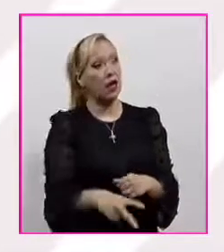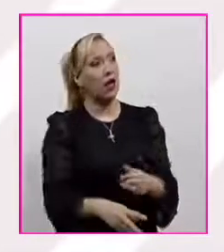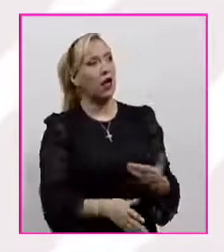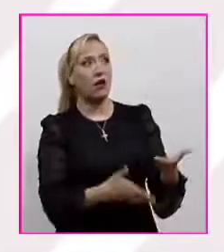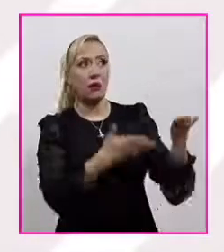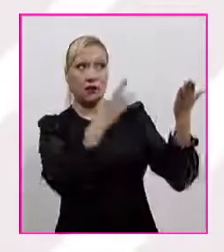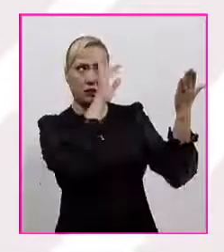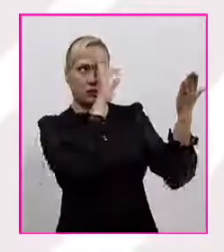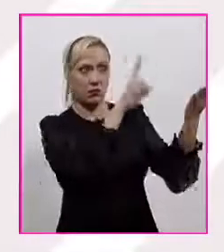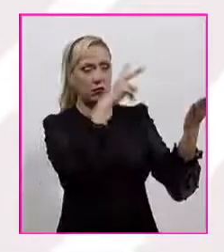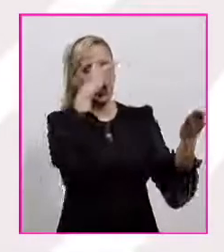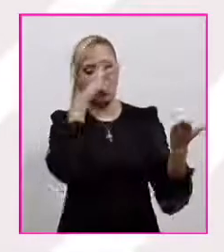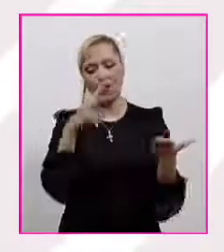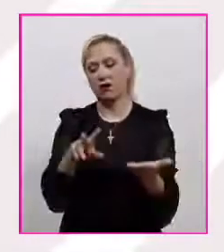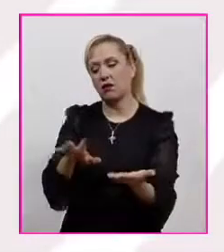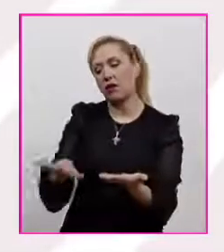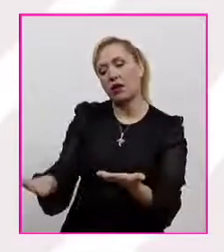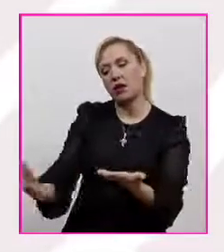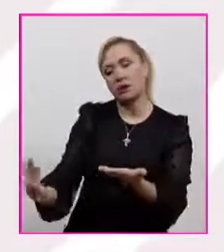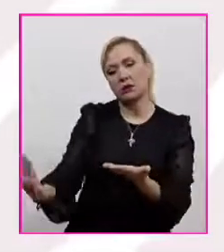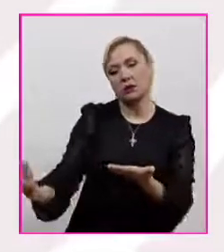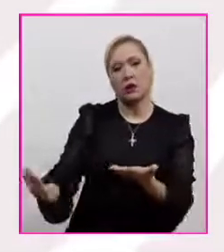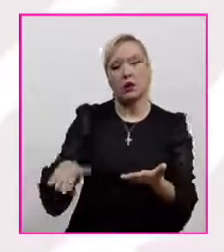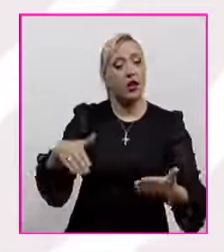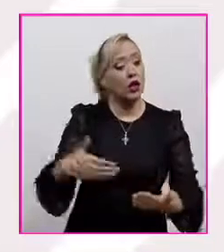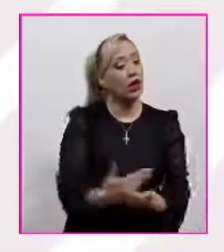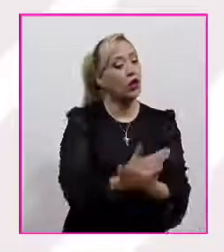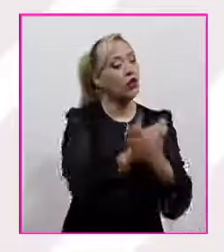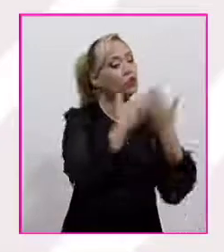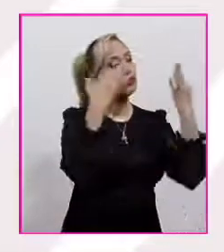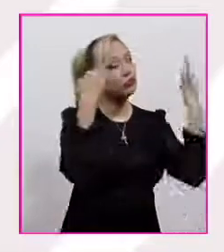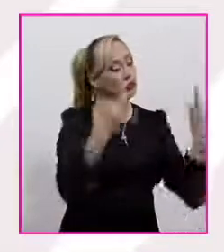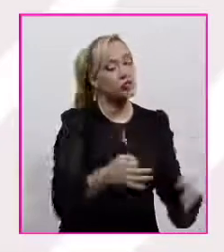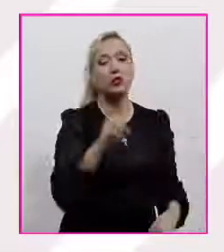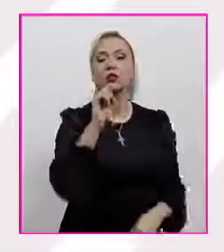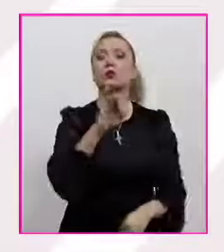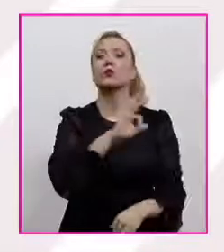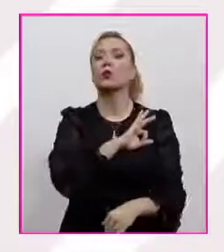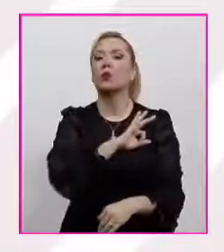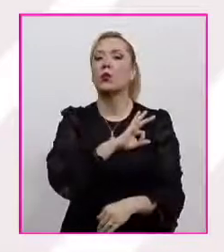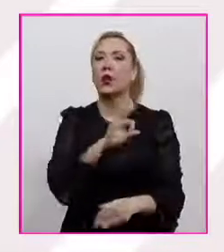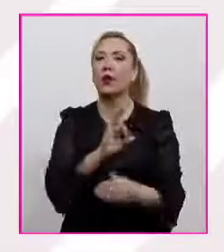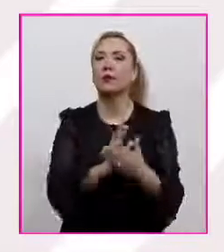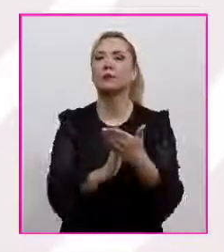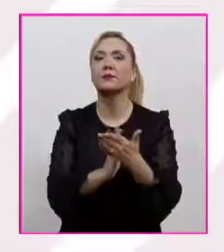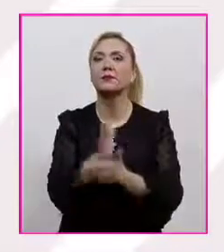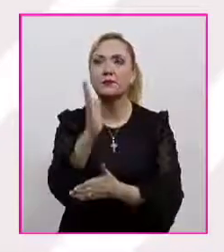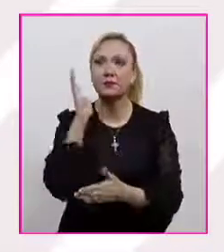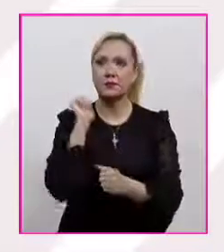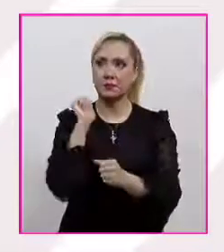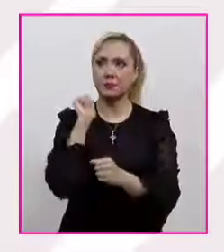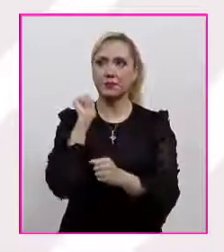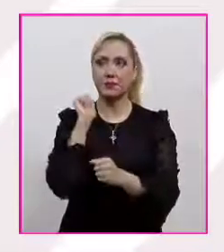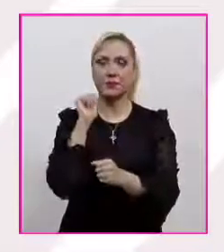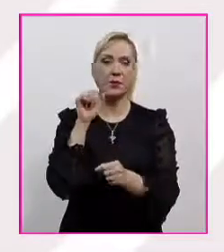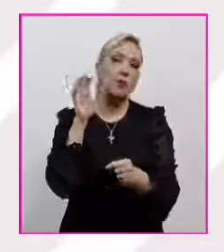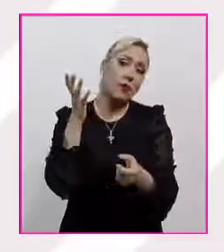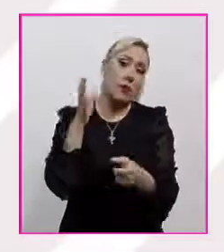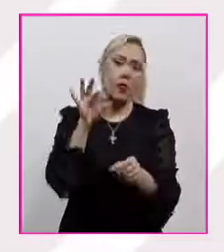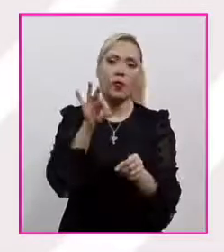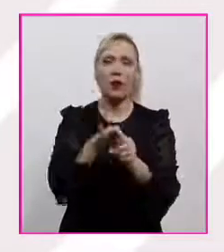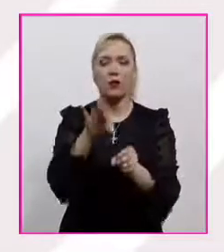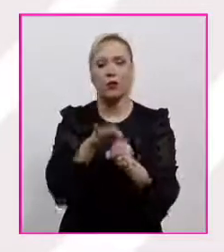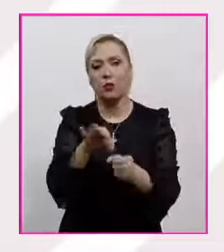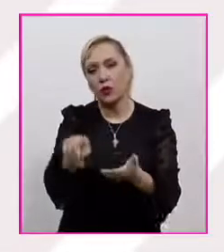¿no? Esta idea de solamente mexicanos por nacimiento podemos acceder a determinadas cuestiones, sobre todo cuestiones relacionadas